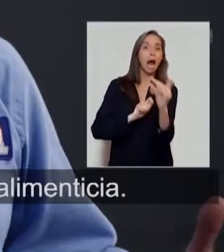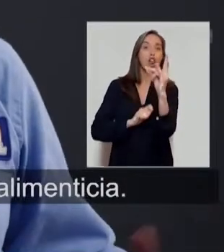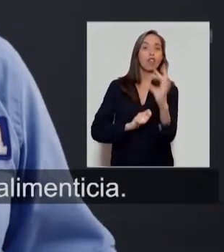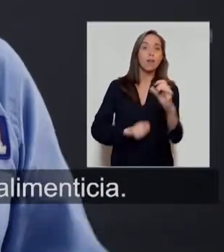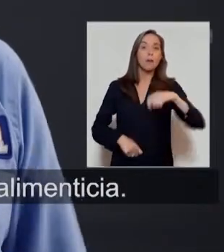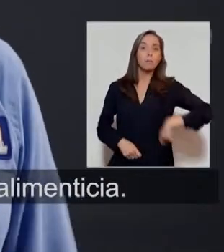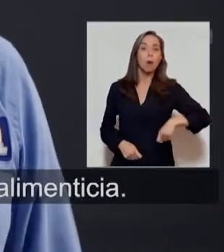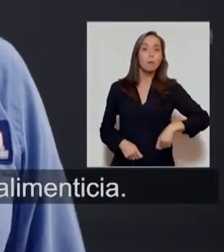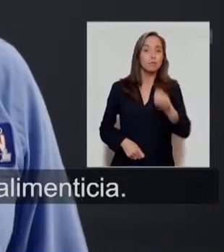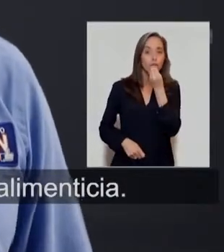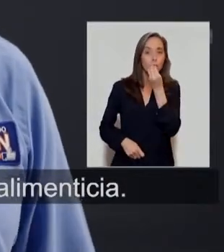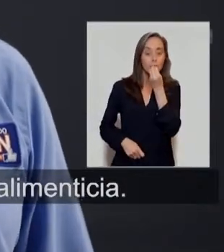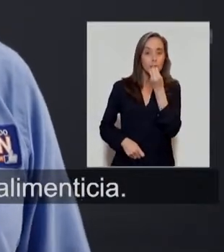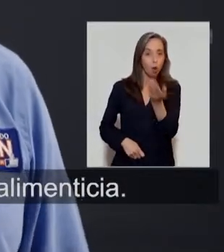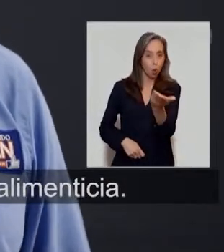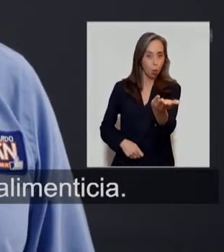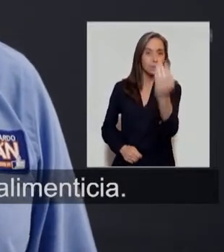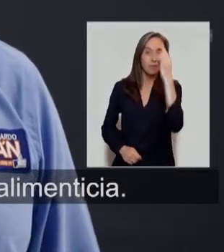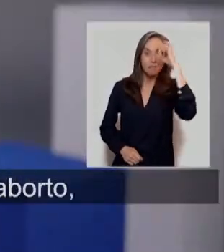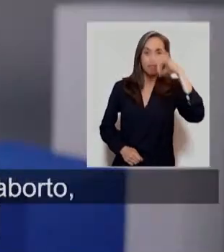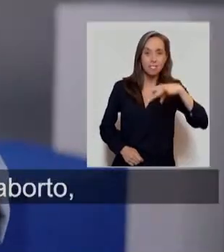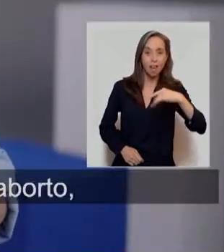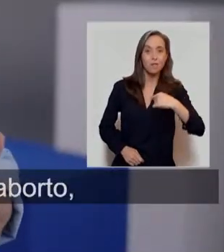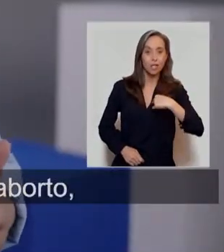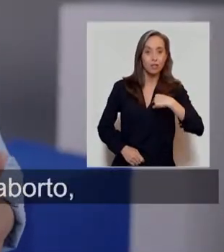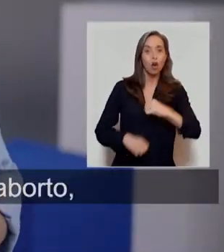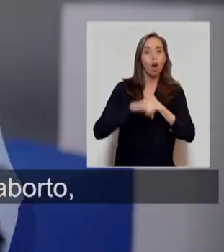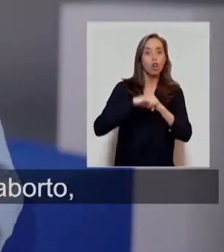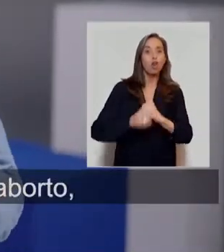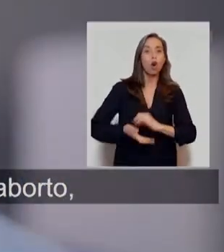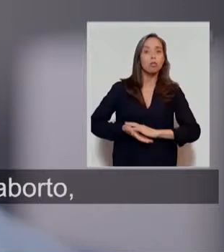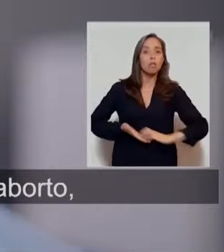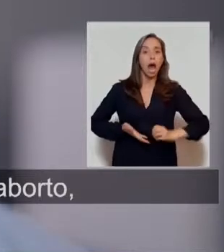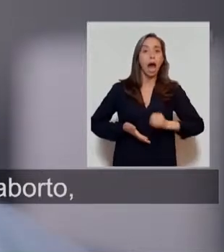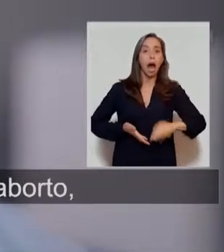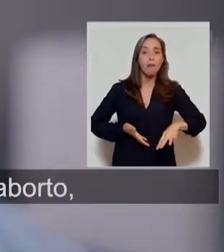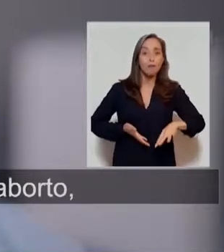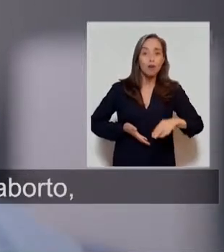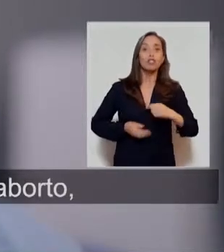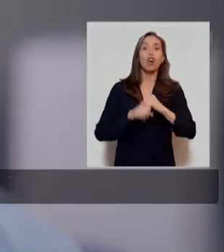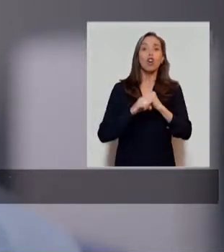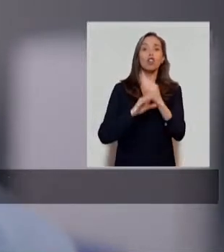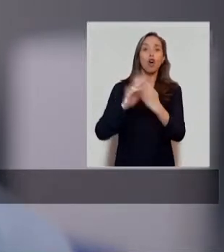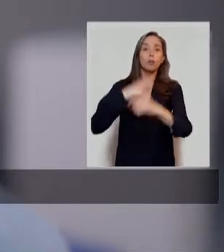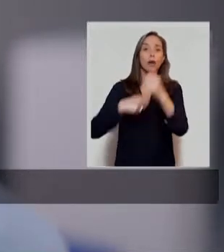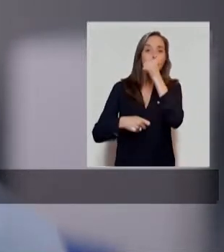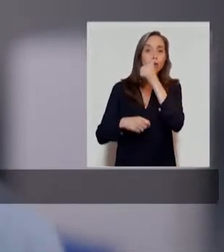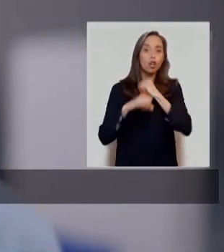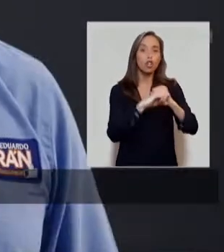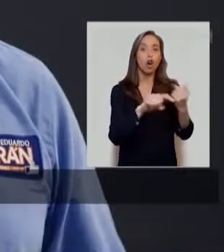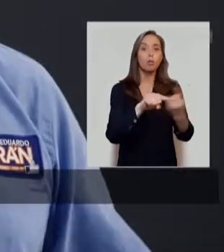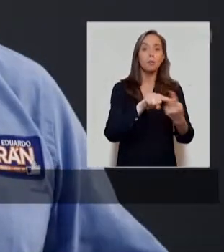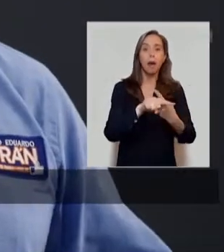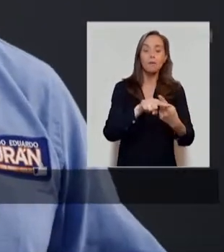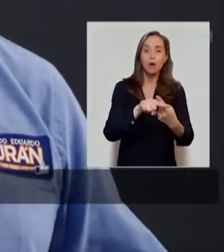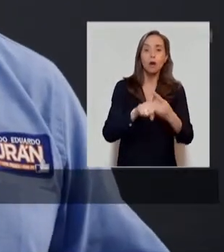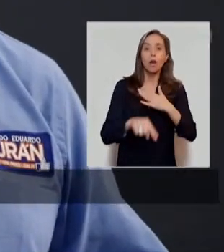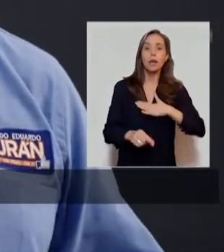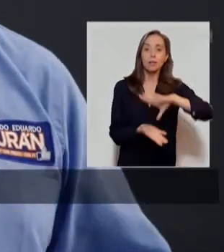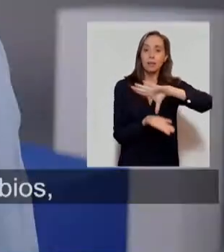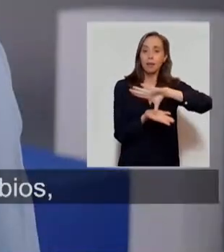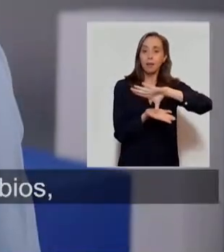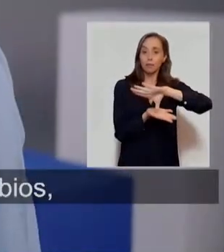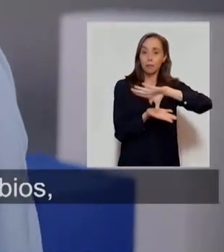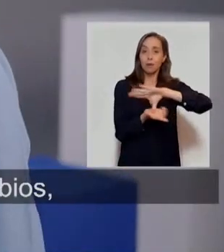de deudas por pensión alimenticia ustedes saben estoy en contra del aborto en contra de los narcos contra los